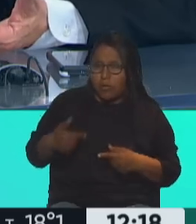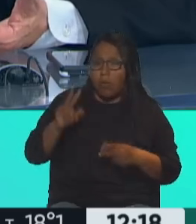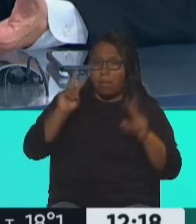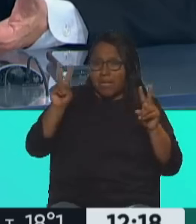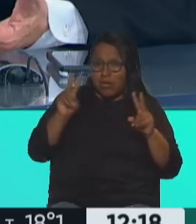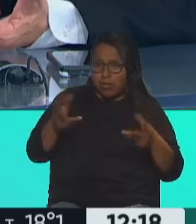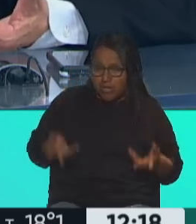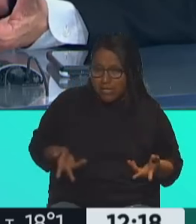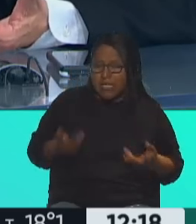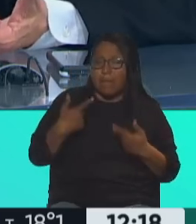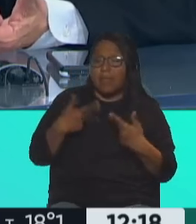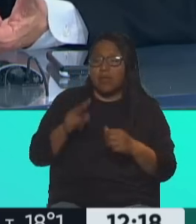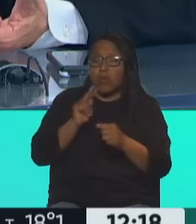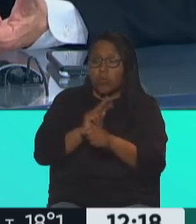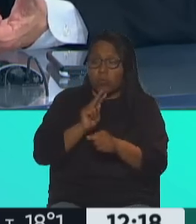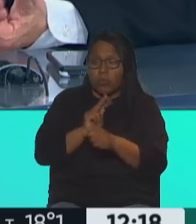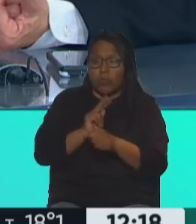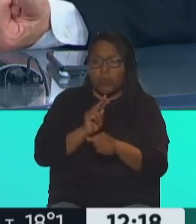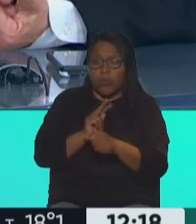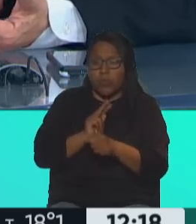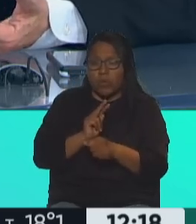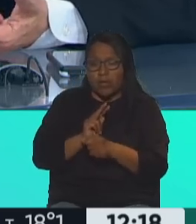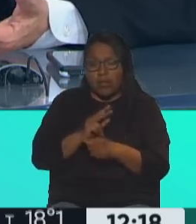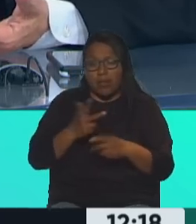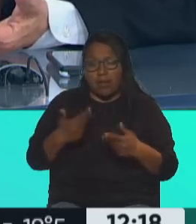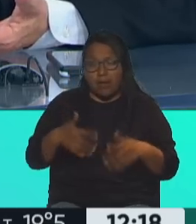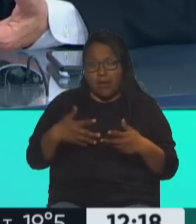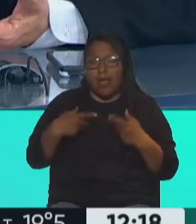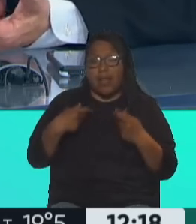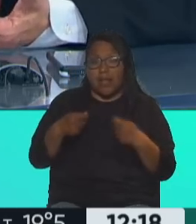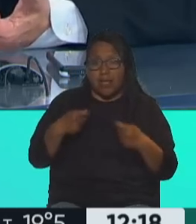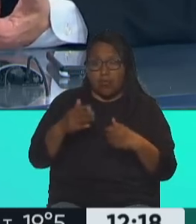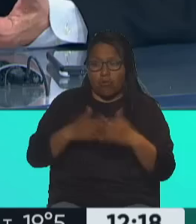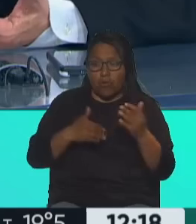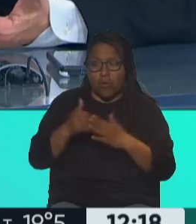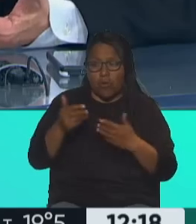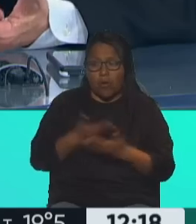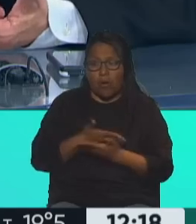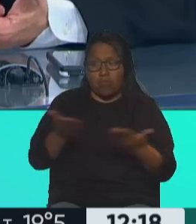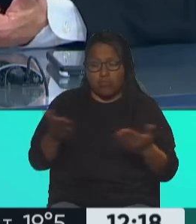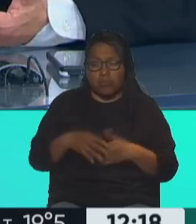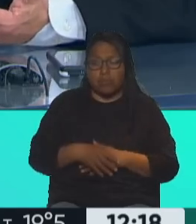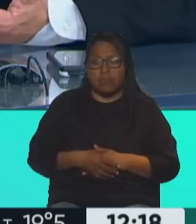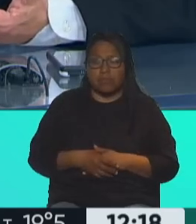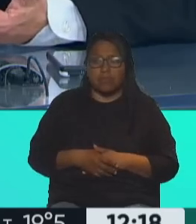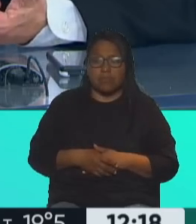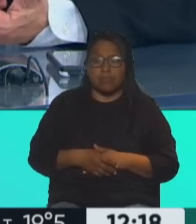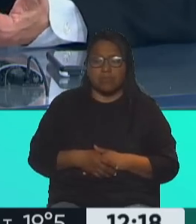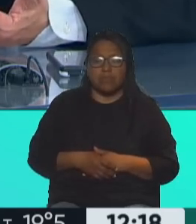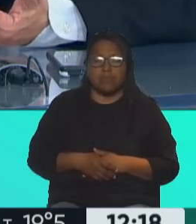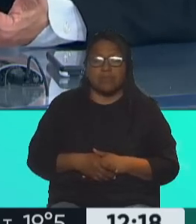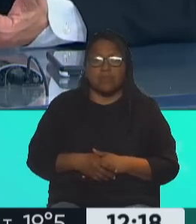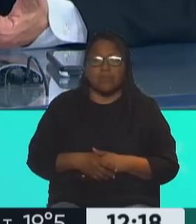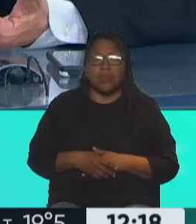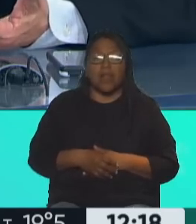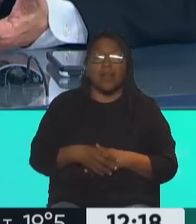pidieron cuidar el tema del gasto en obra pública, que no se le venga abajo eso, que no haya ajuste por ese lado.